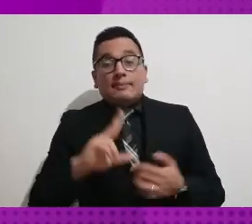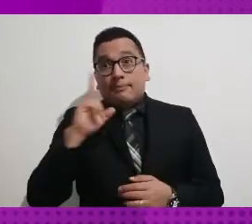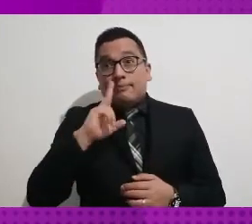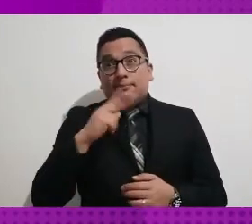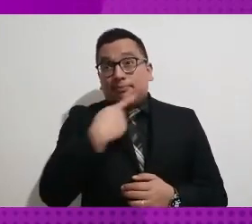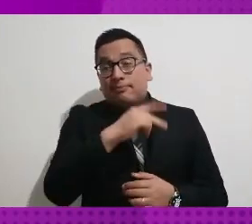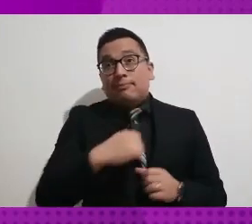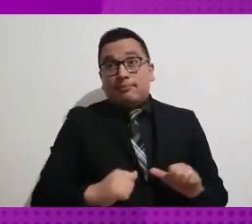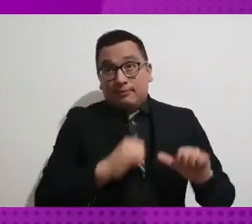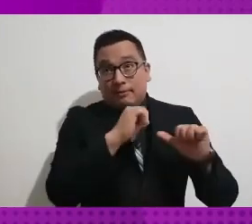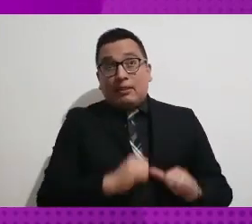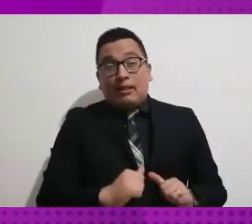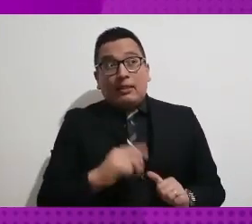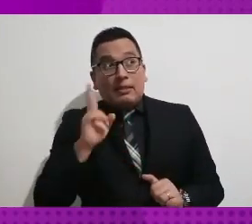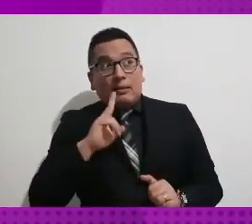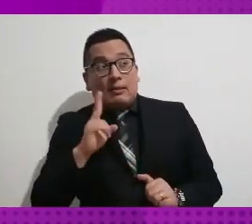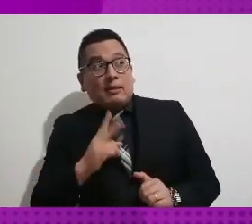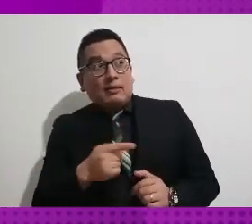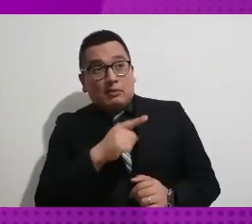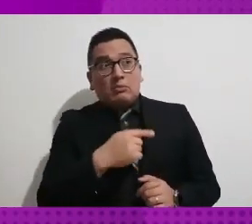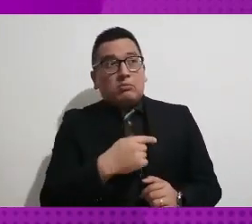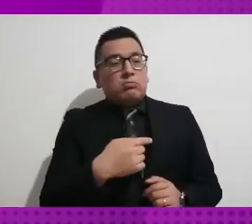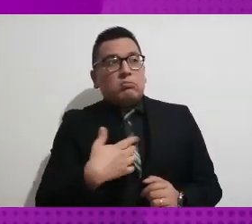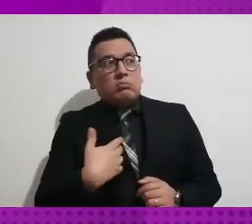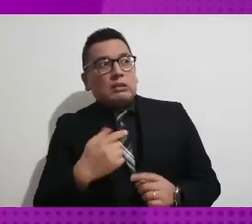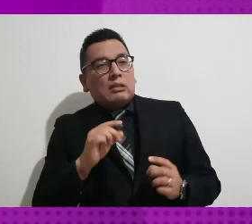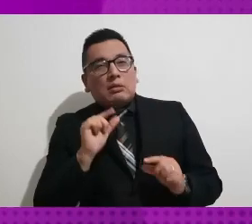nos puedan conocer, nos puedan